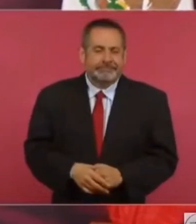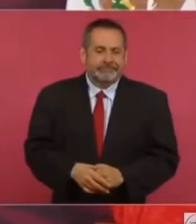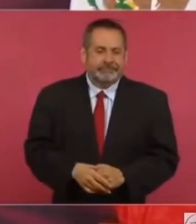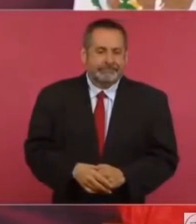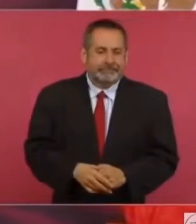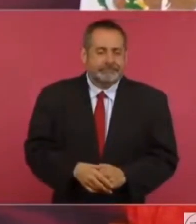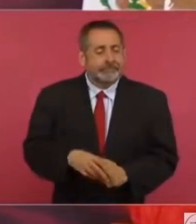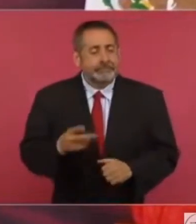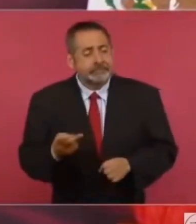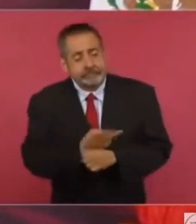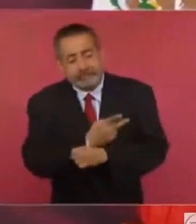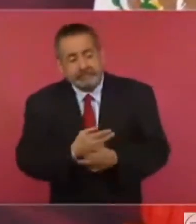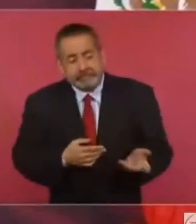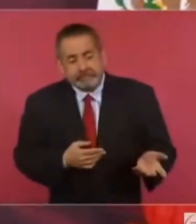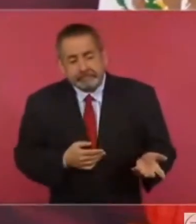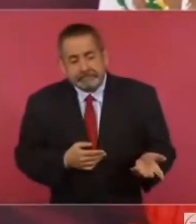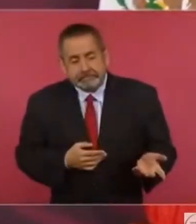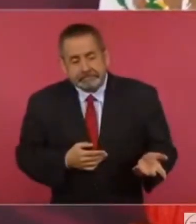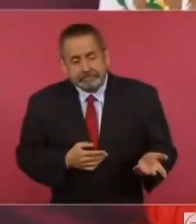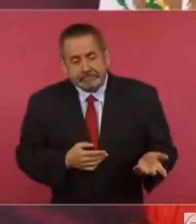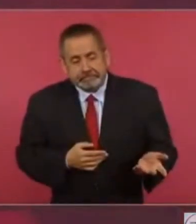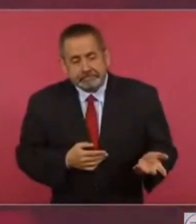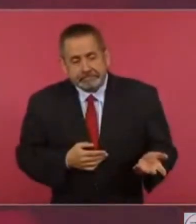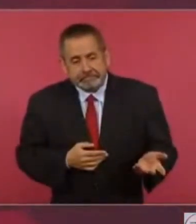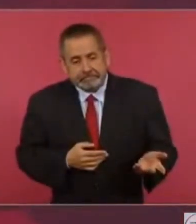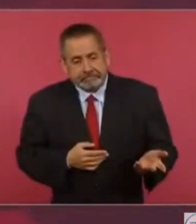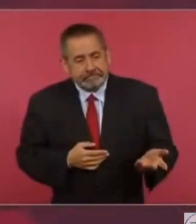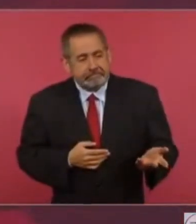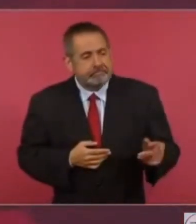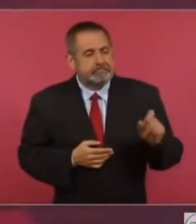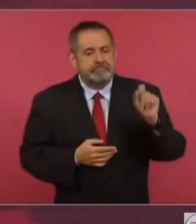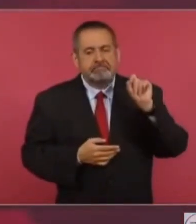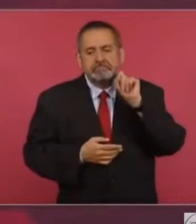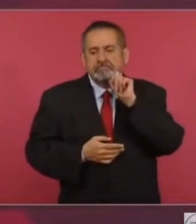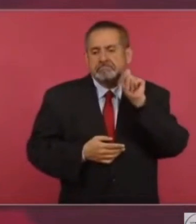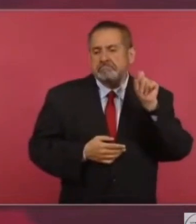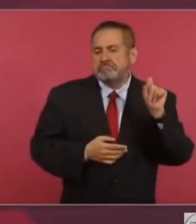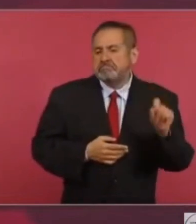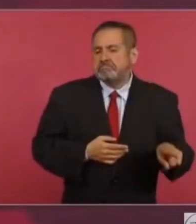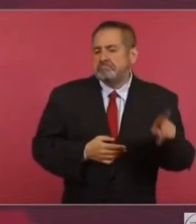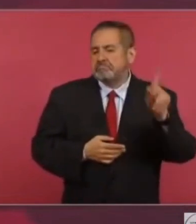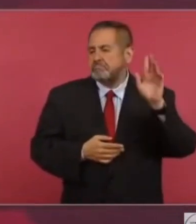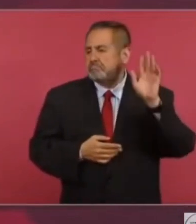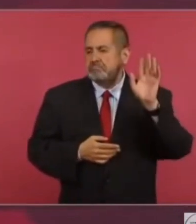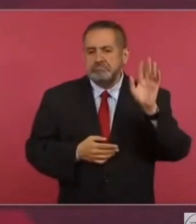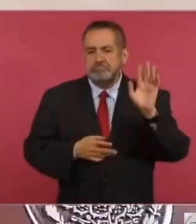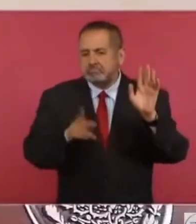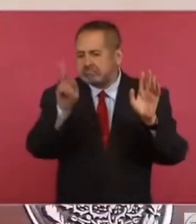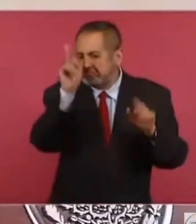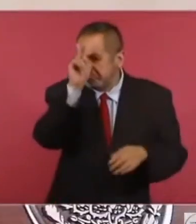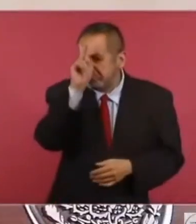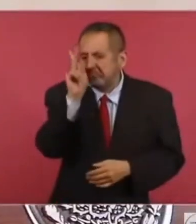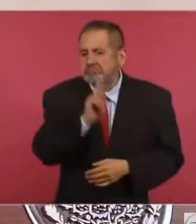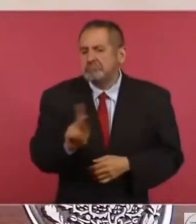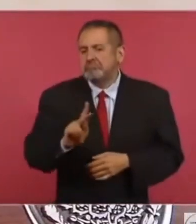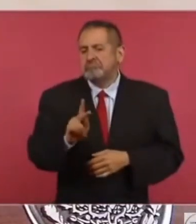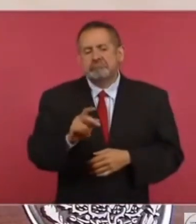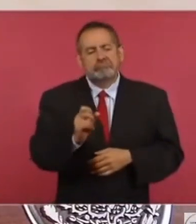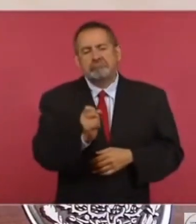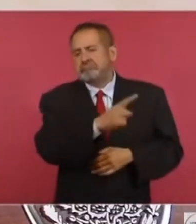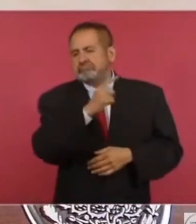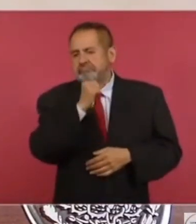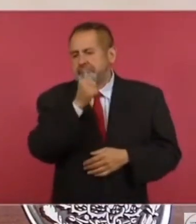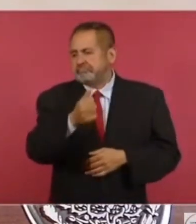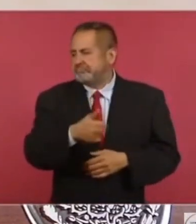Y al final, pues sucedió lo mismo y hasta peor,